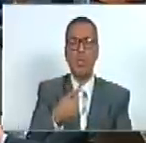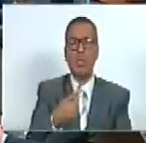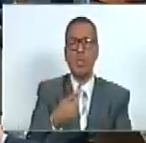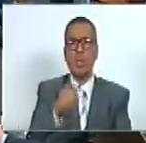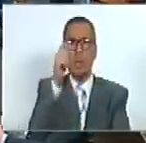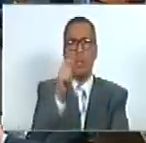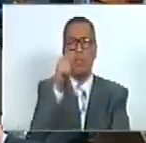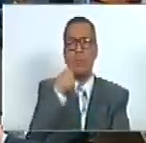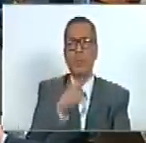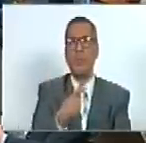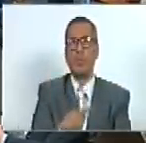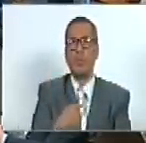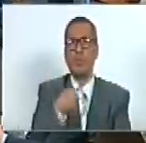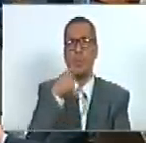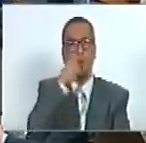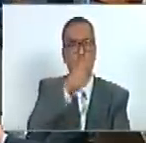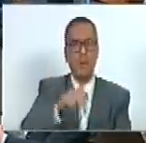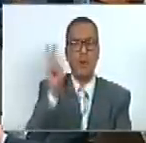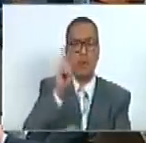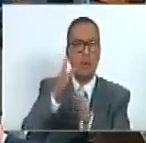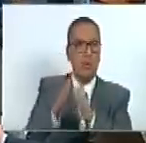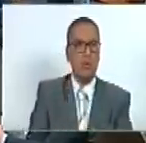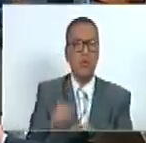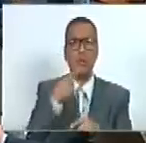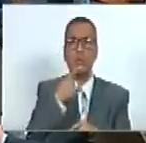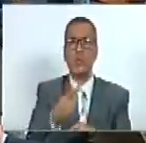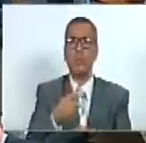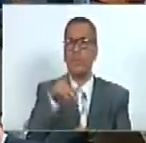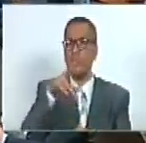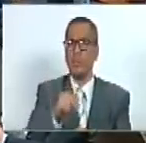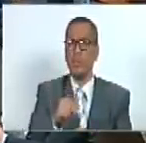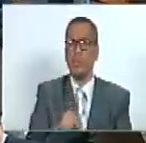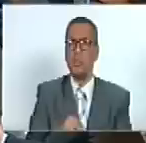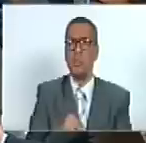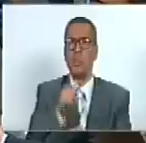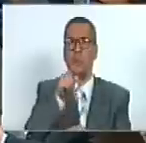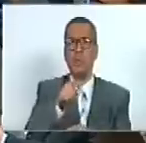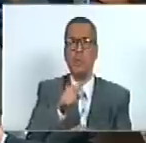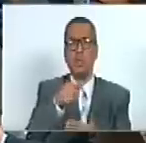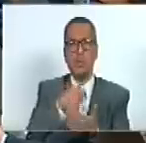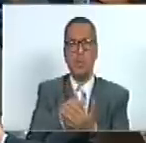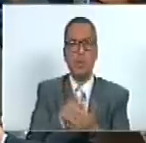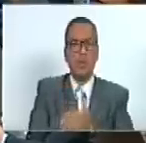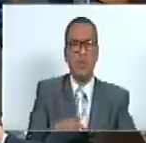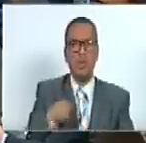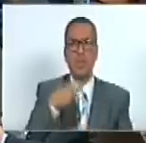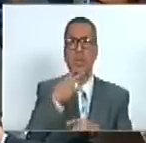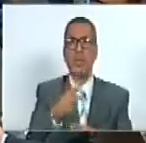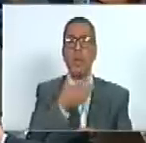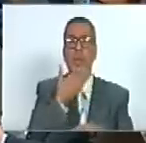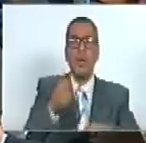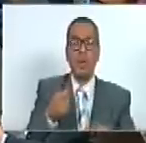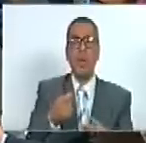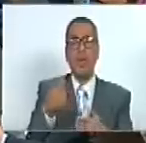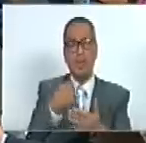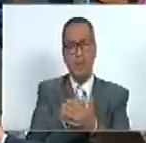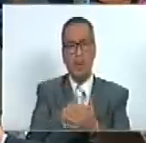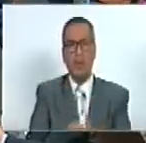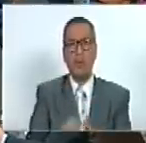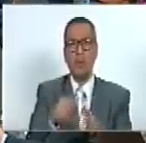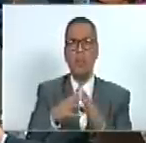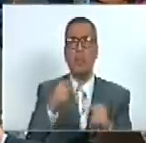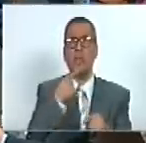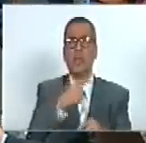antecedió, el mismo pueblo venezolano decía que no aprobaron estos sueldos y exigían mejoras, reivindicaciones. Es